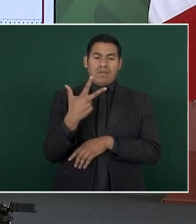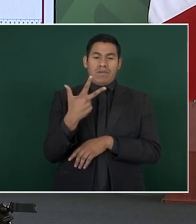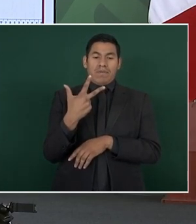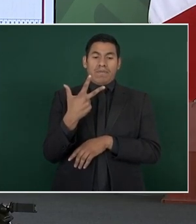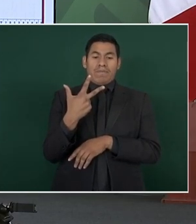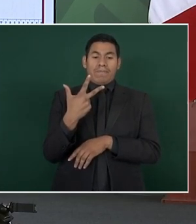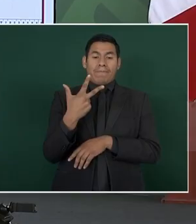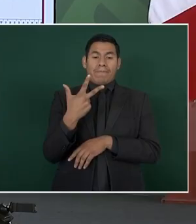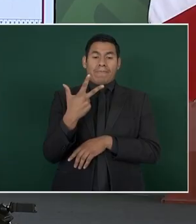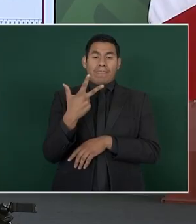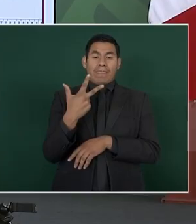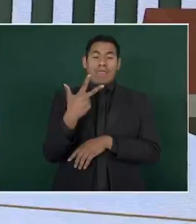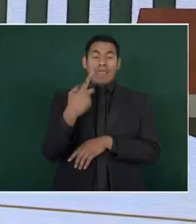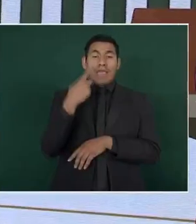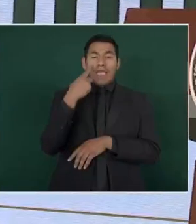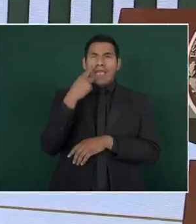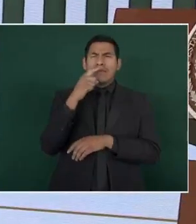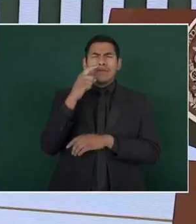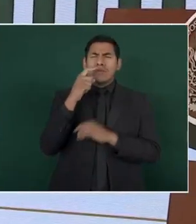2,798. Y se mantuvo.